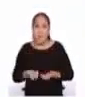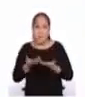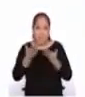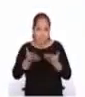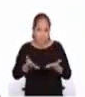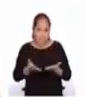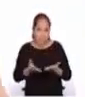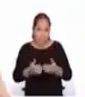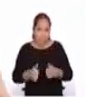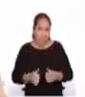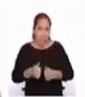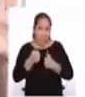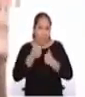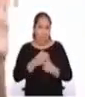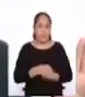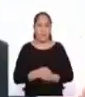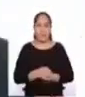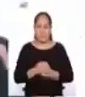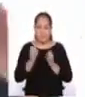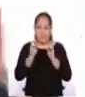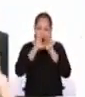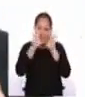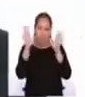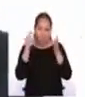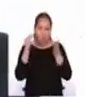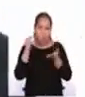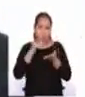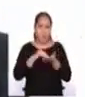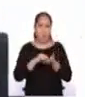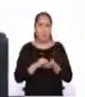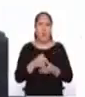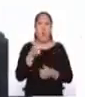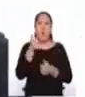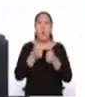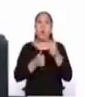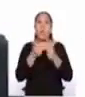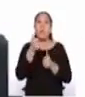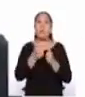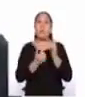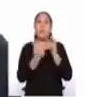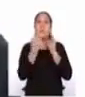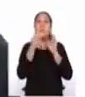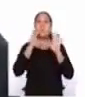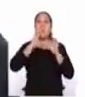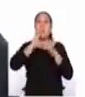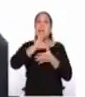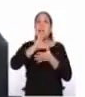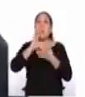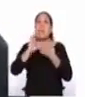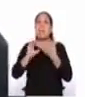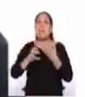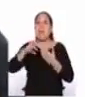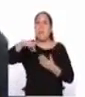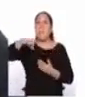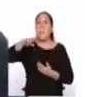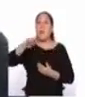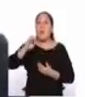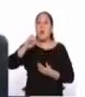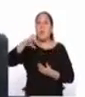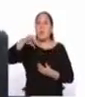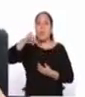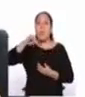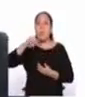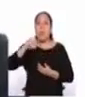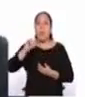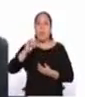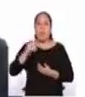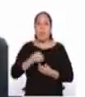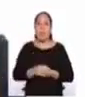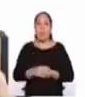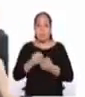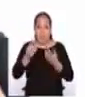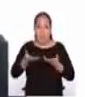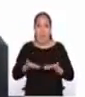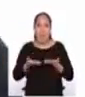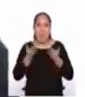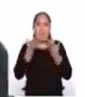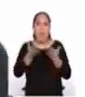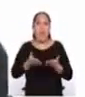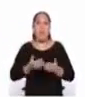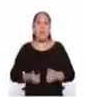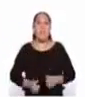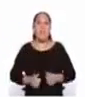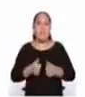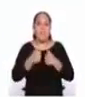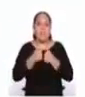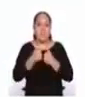una vez más para que quede clarísimo. ¿Cuáles son las propiedades del agua que hacen posible